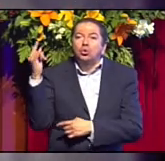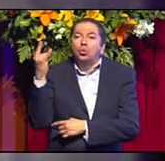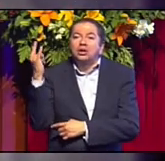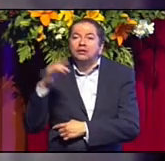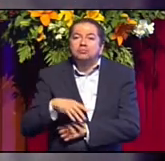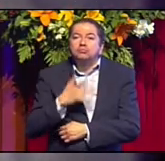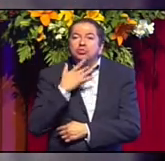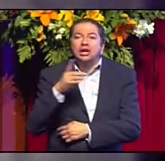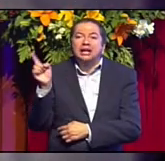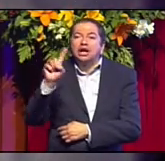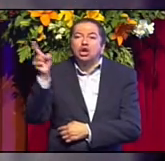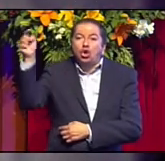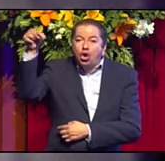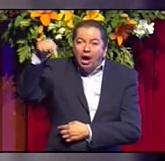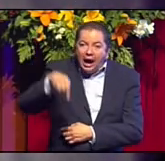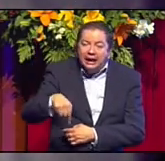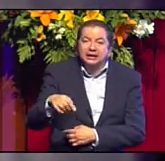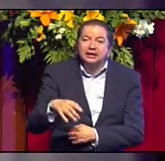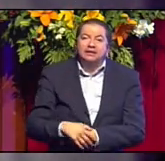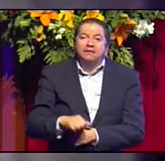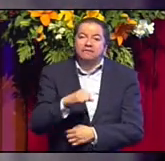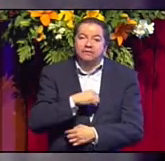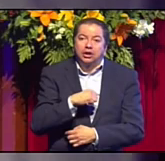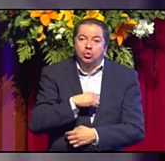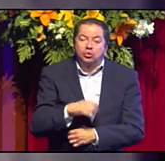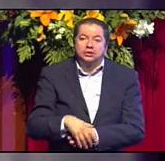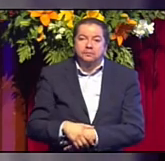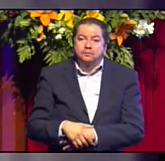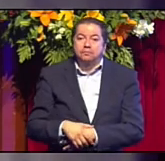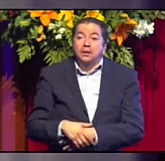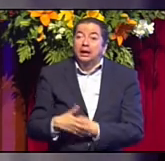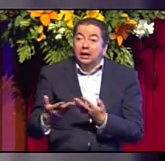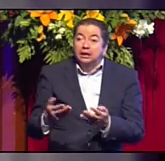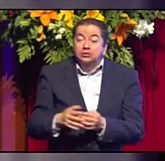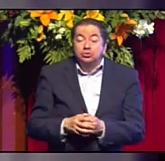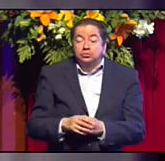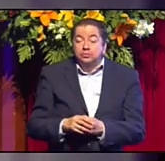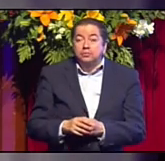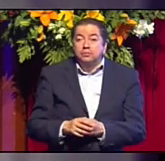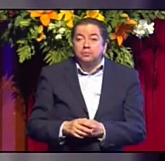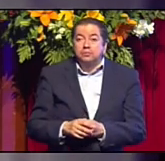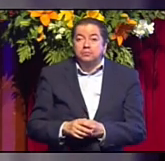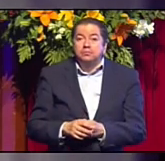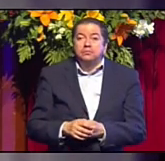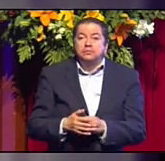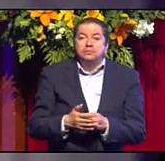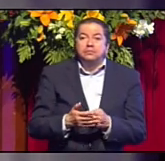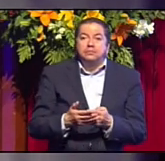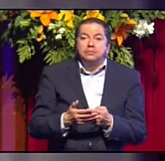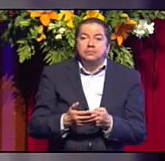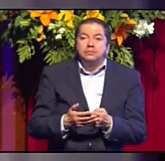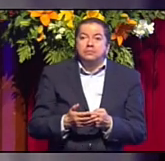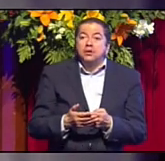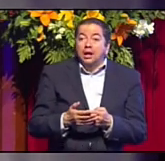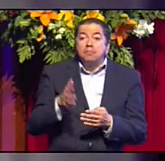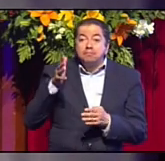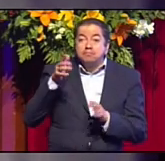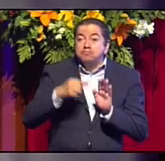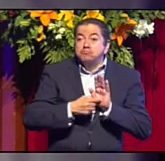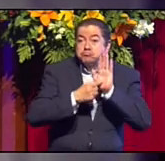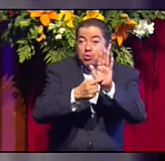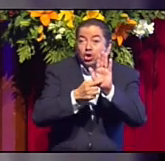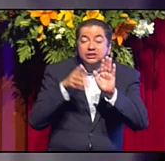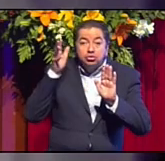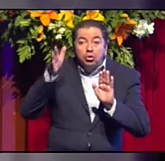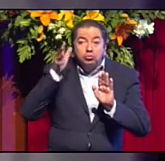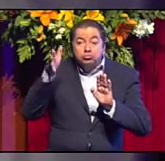¿por qué no hacerlo en Vicuña? ¿Por qué no que todas estas figuras vengan a exponer? Esa es la razón que Roldán está acá. Que efectivamente como expositor lo invitó